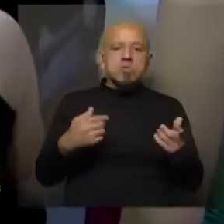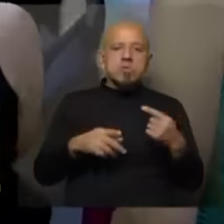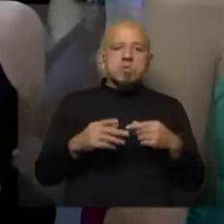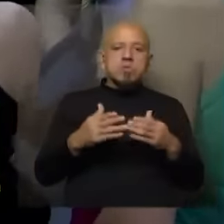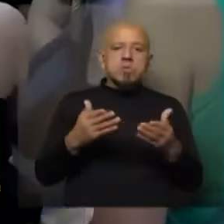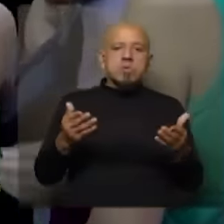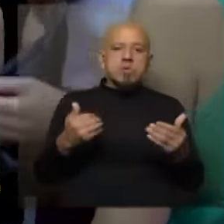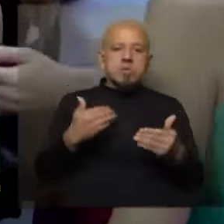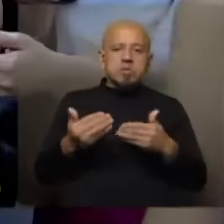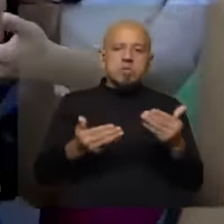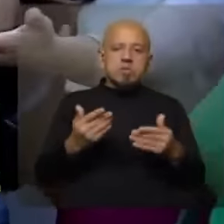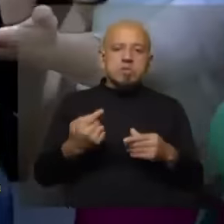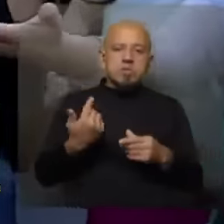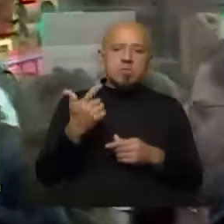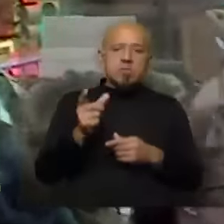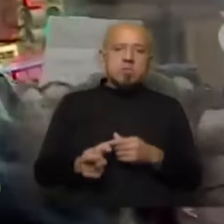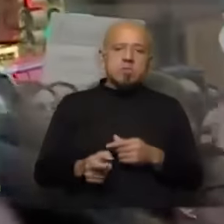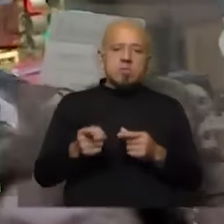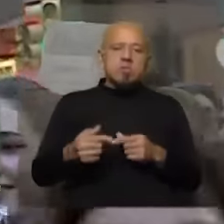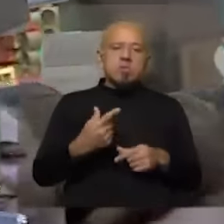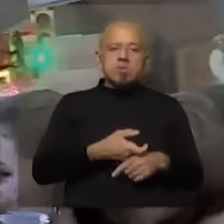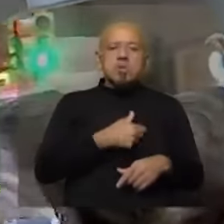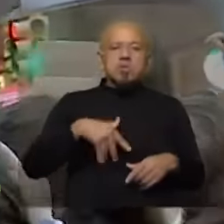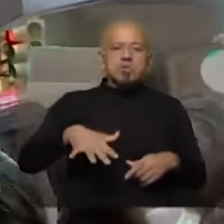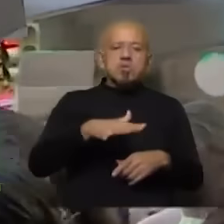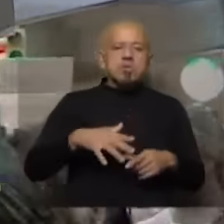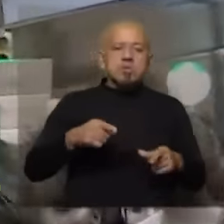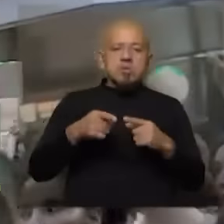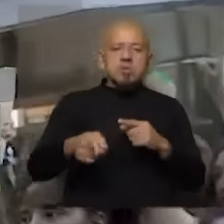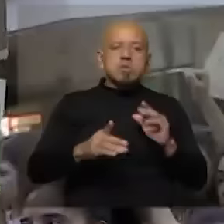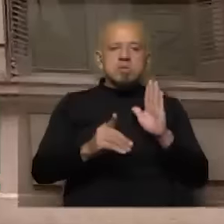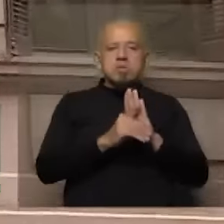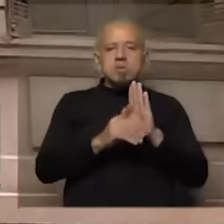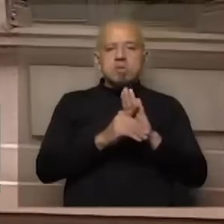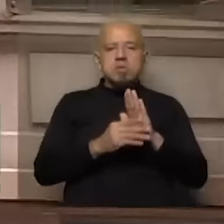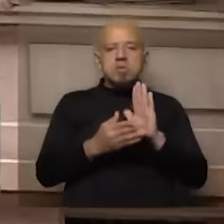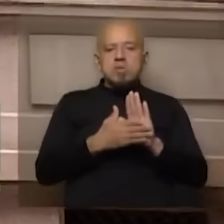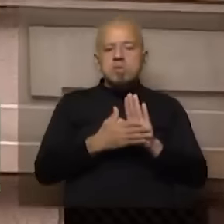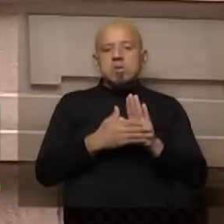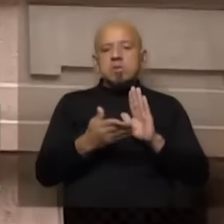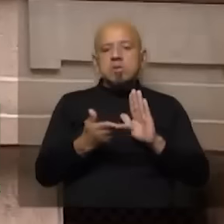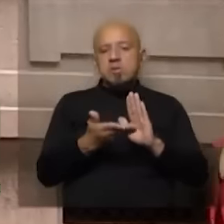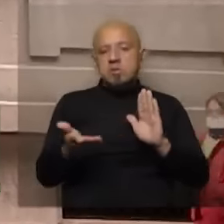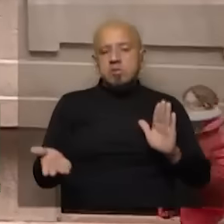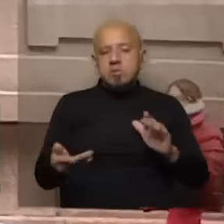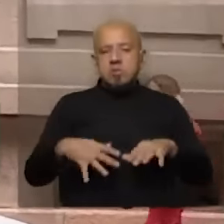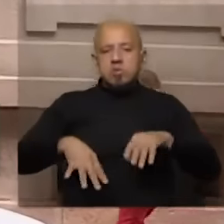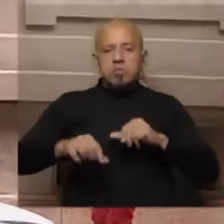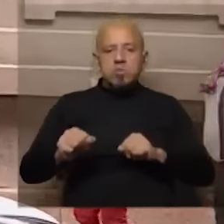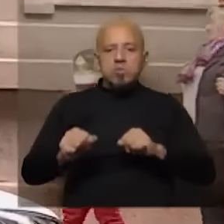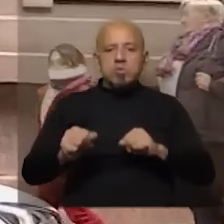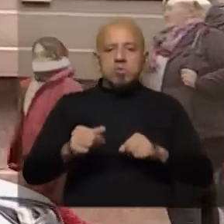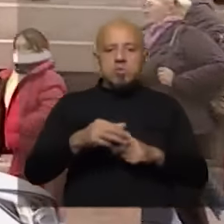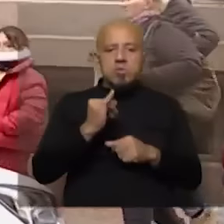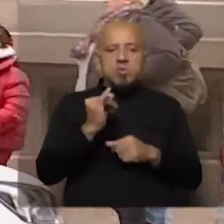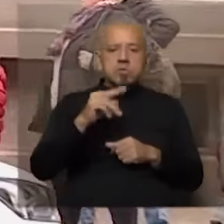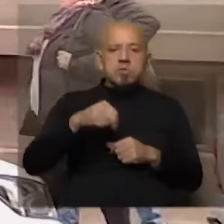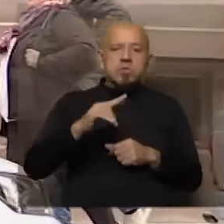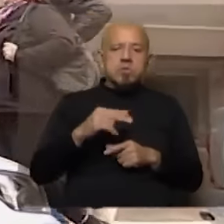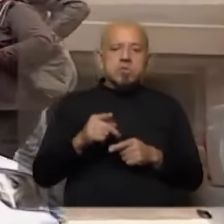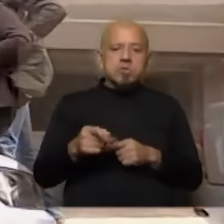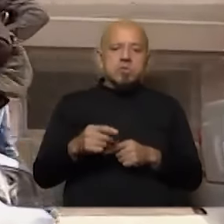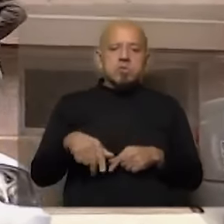sano desarrollo de un individuo como miembro de la sociedad. En el documento se reafirma el compromiso del INAU con la protección y promoción de los derechos de la